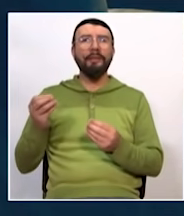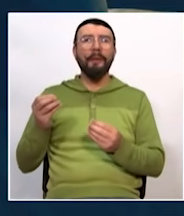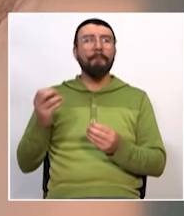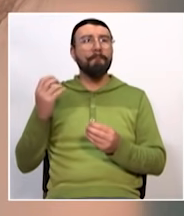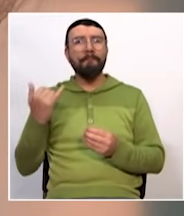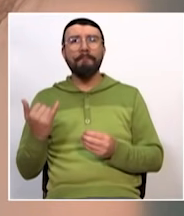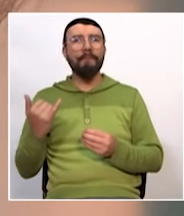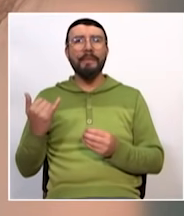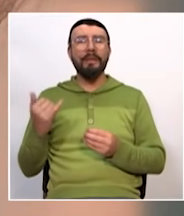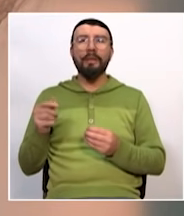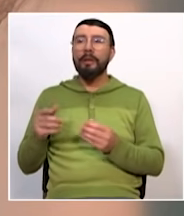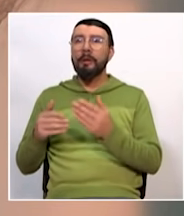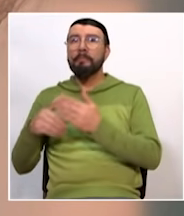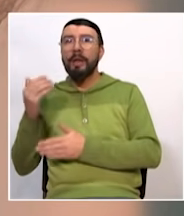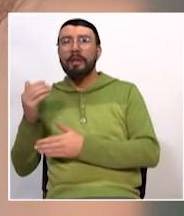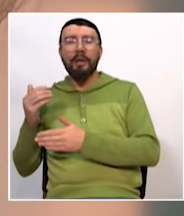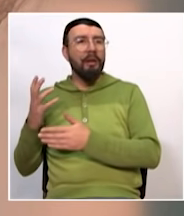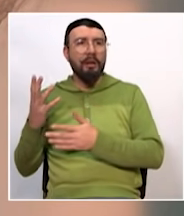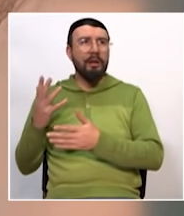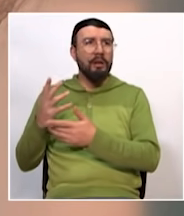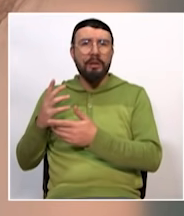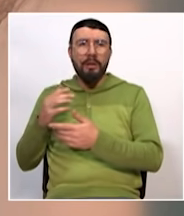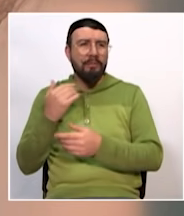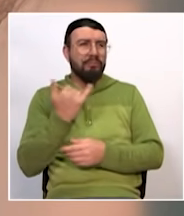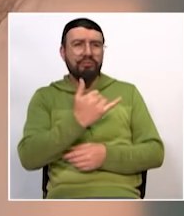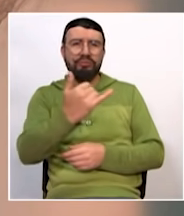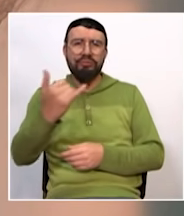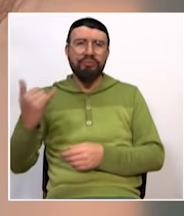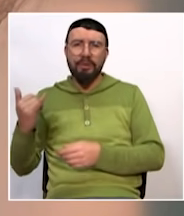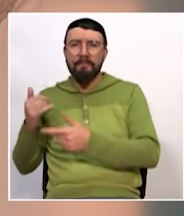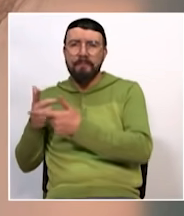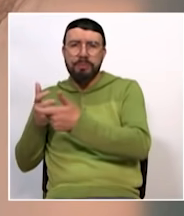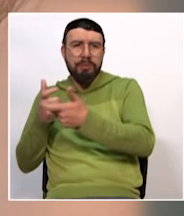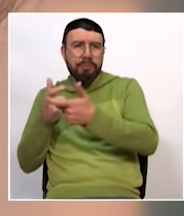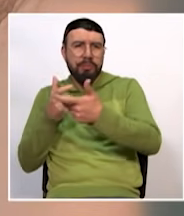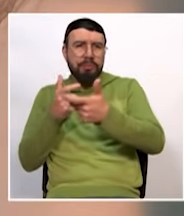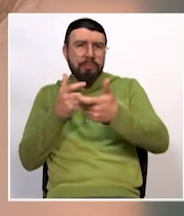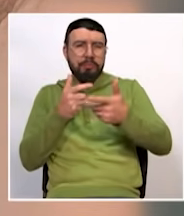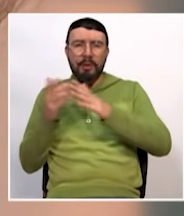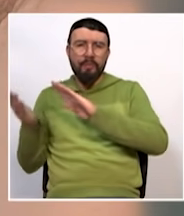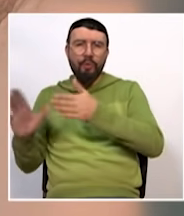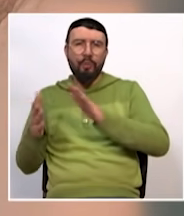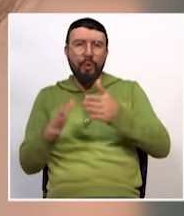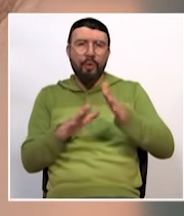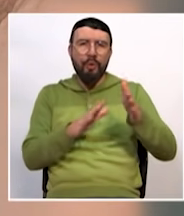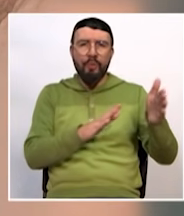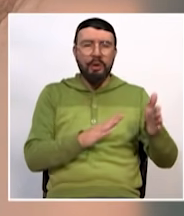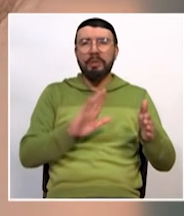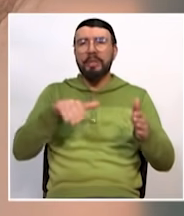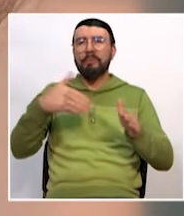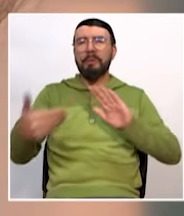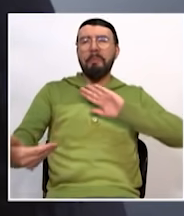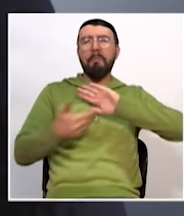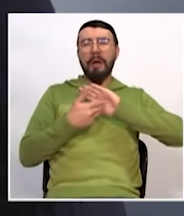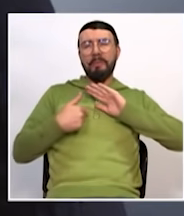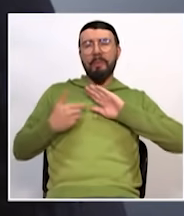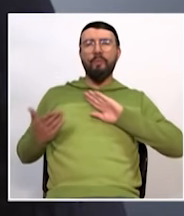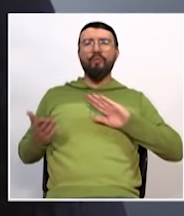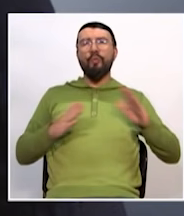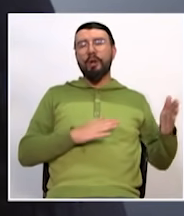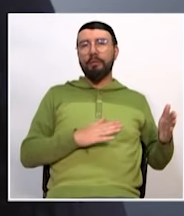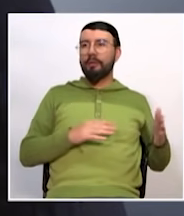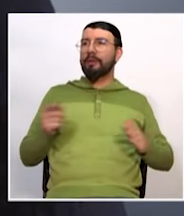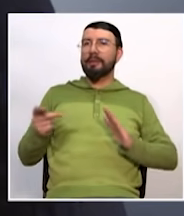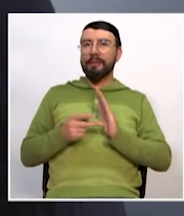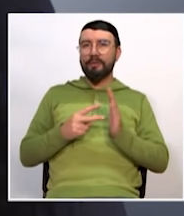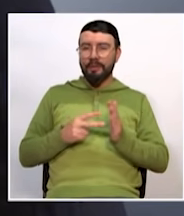matar indiscriminadamente a las personas que se hacen hasta que lo maten al él esa es una forma de suicidio ampliado o sea que